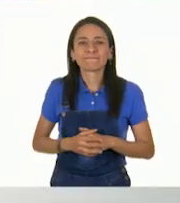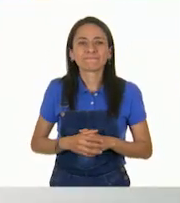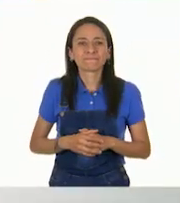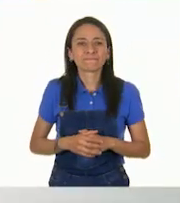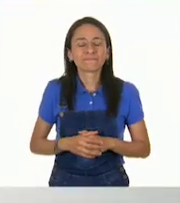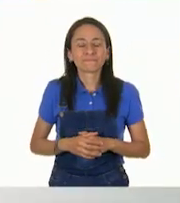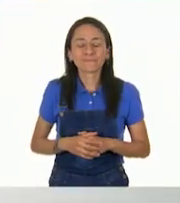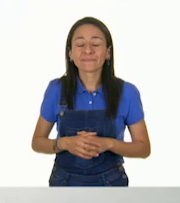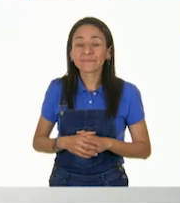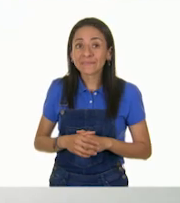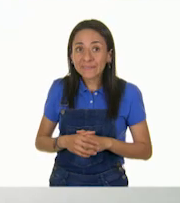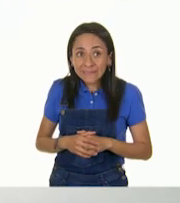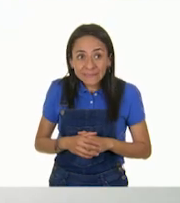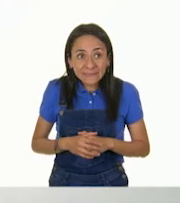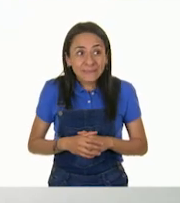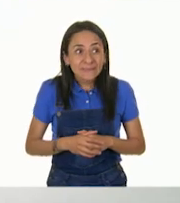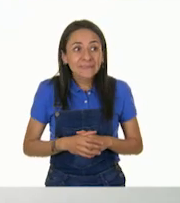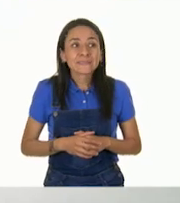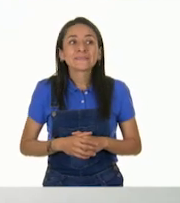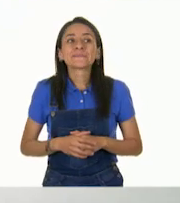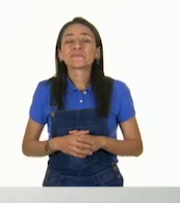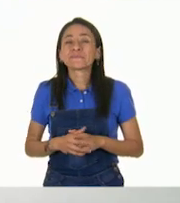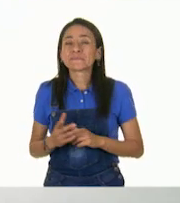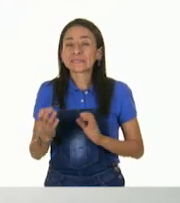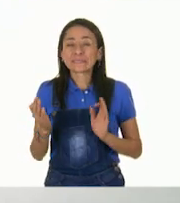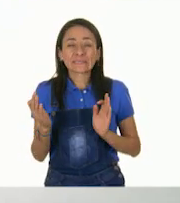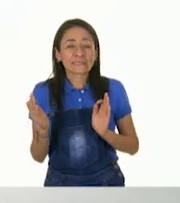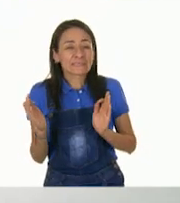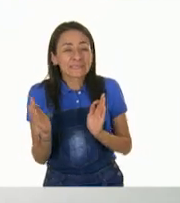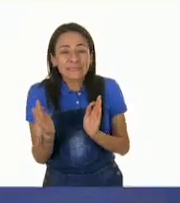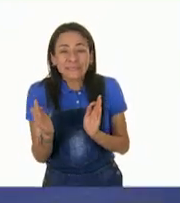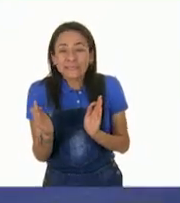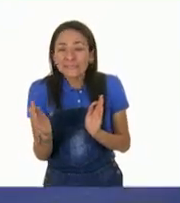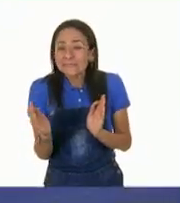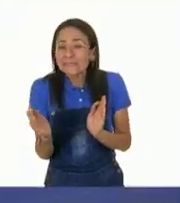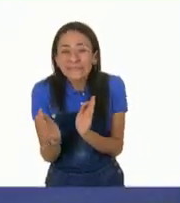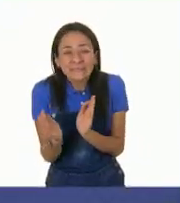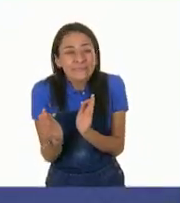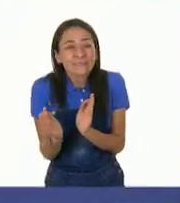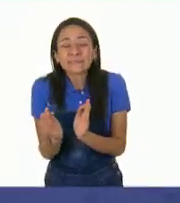10 cerca sí verdad cerca cerca